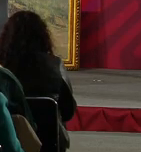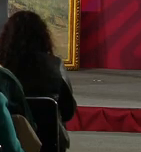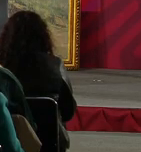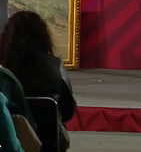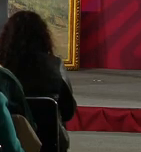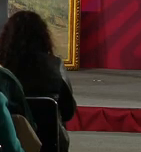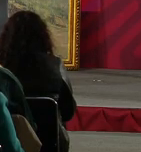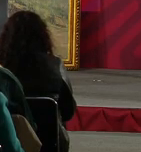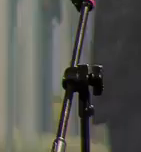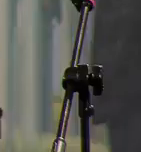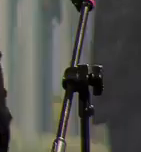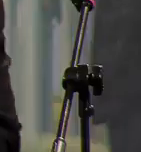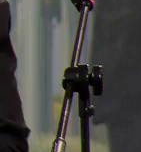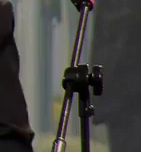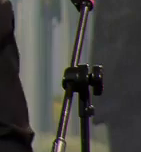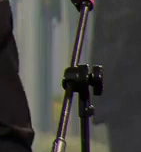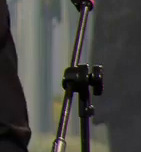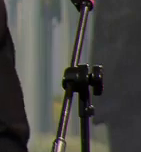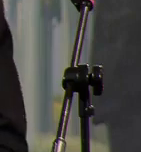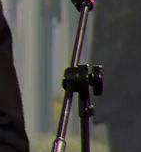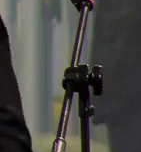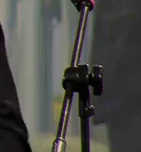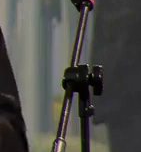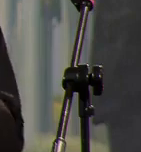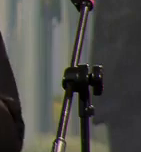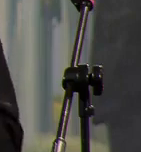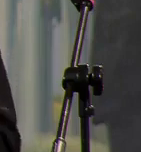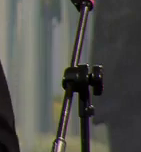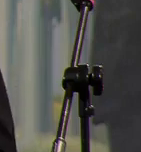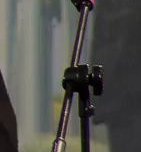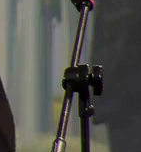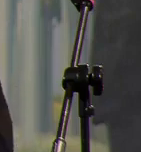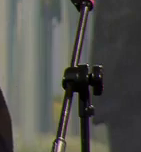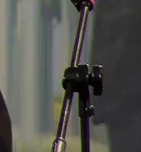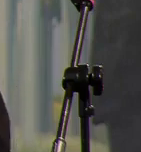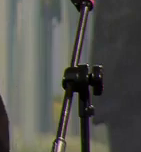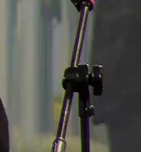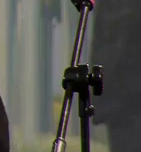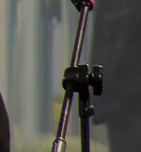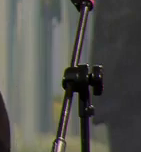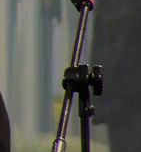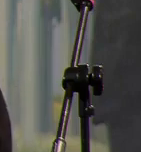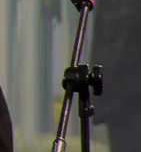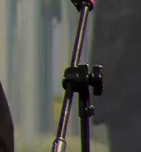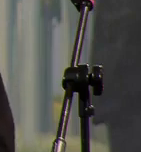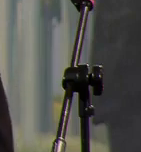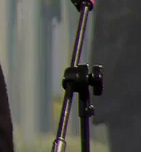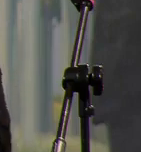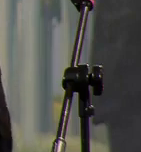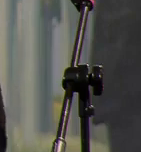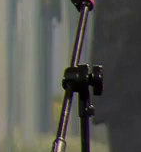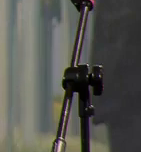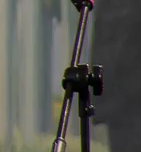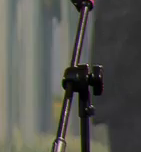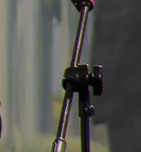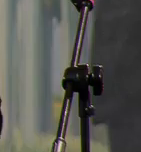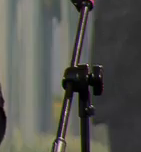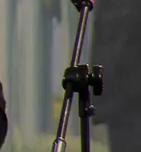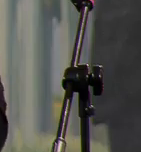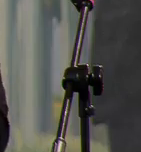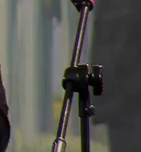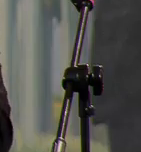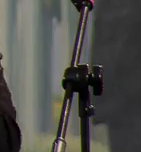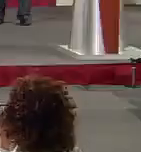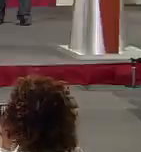gris, enamorarte a media voz cuando ni el viento me pueda oír. Si yo pudiera de